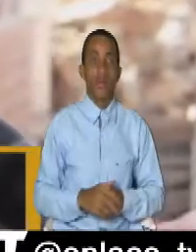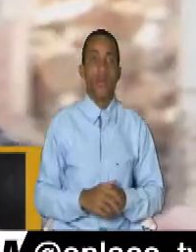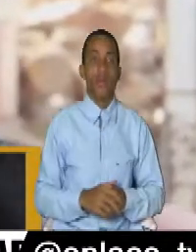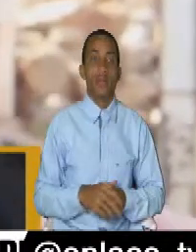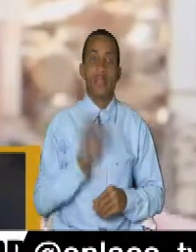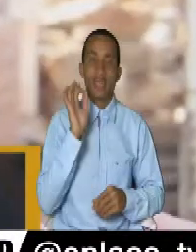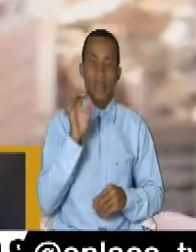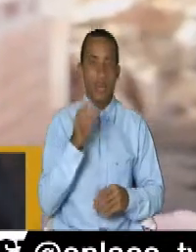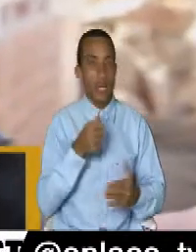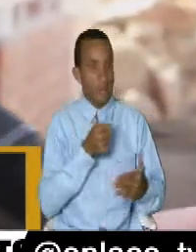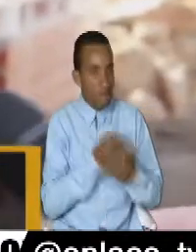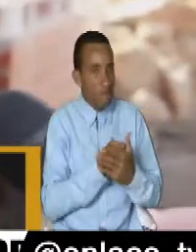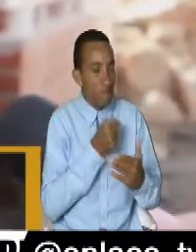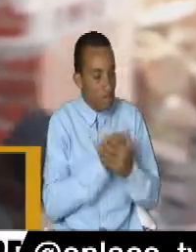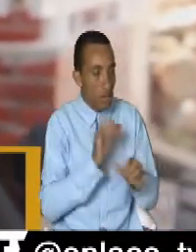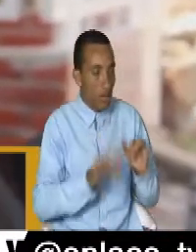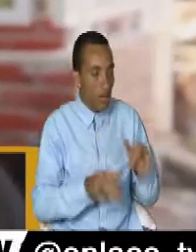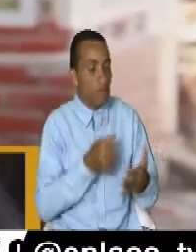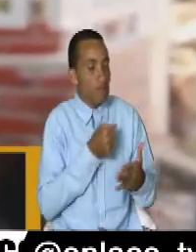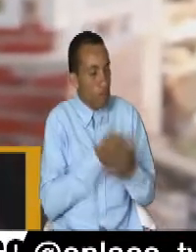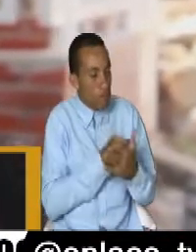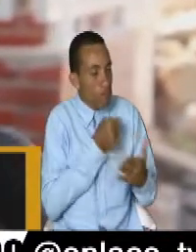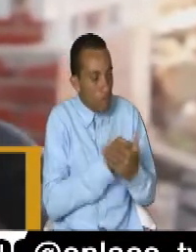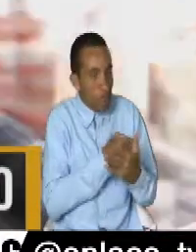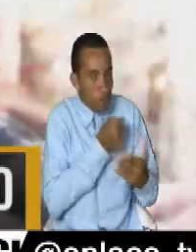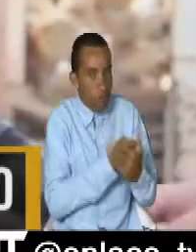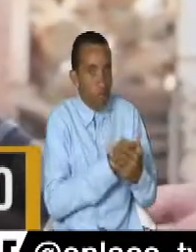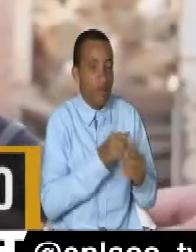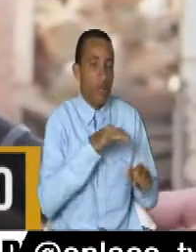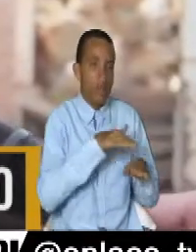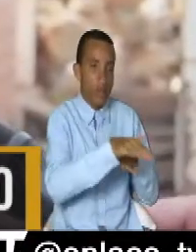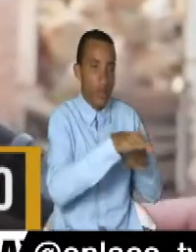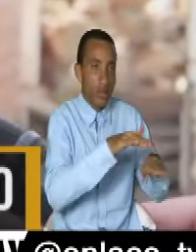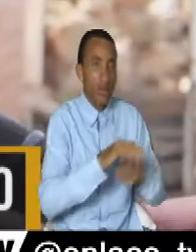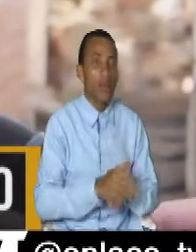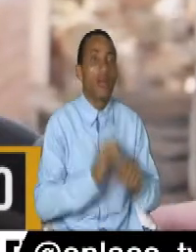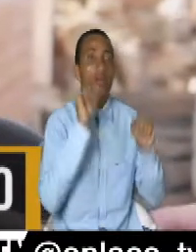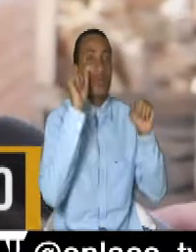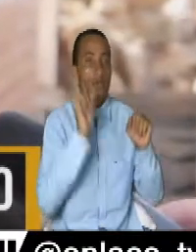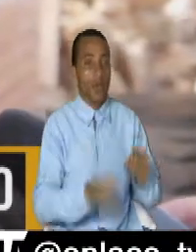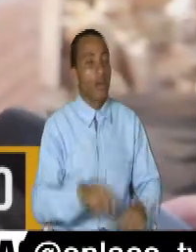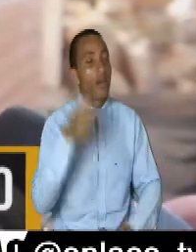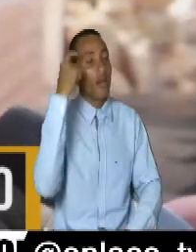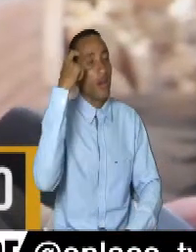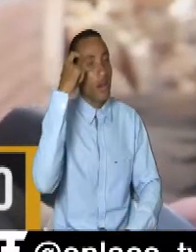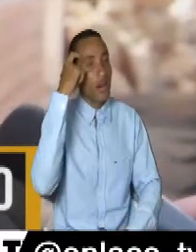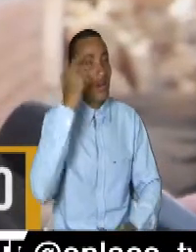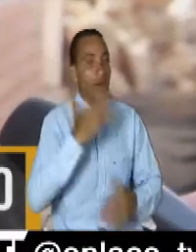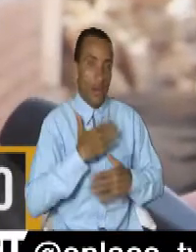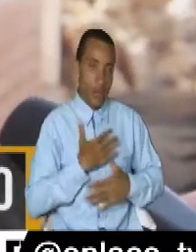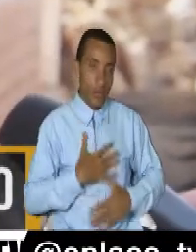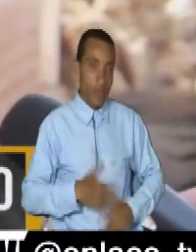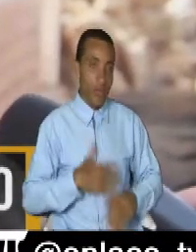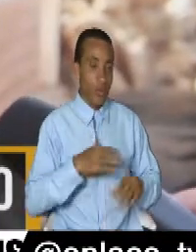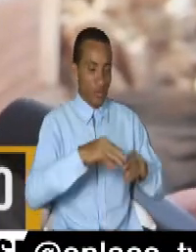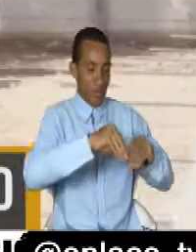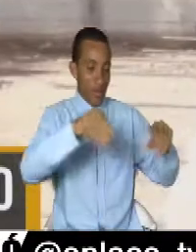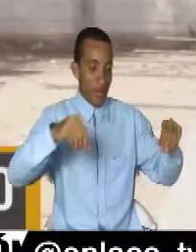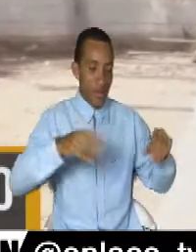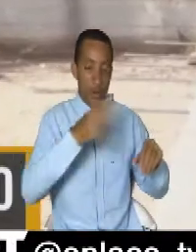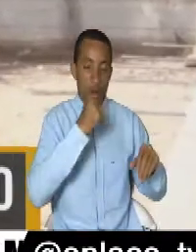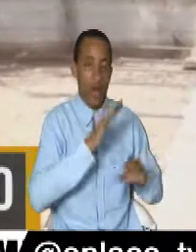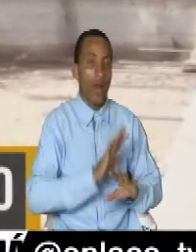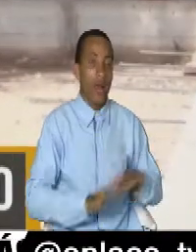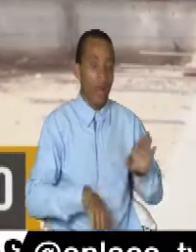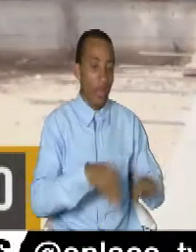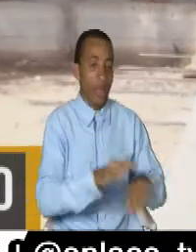oficina de infraestructura? Salió esto aquí. Vamos a poder paisar ahora sí, ¿no? Donde no hay barrito para uno andar.